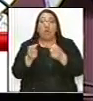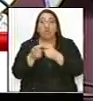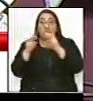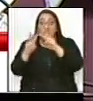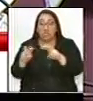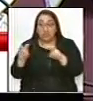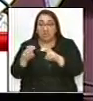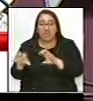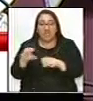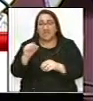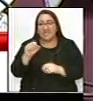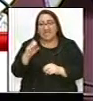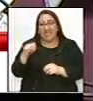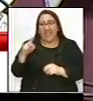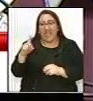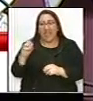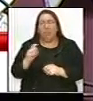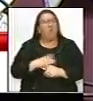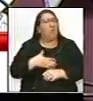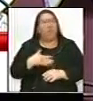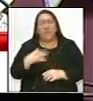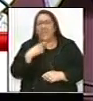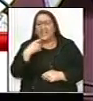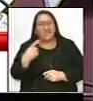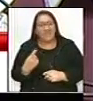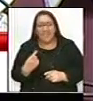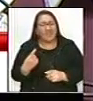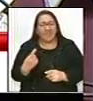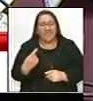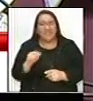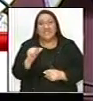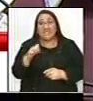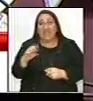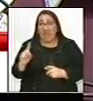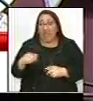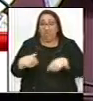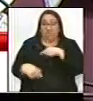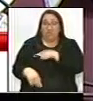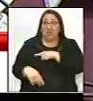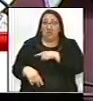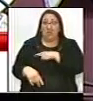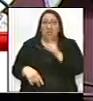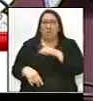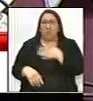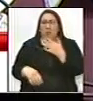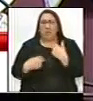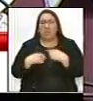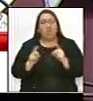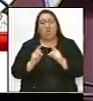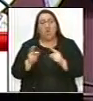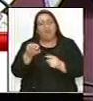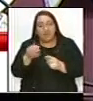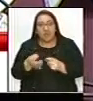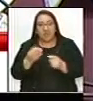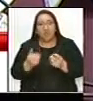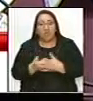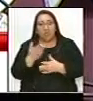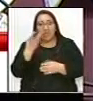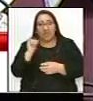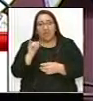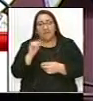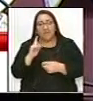lo revise el Senado. Eso es, no puede ser. Y no es que el Senado no tenga, sino que lo que el nuevo concepto